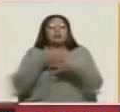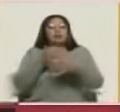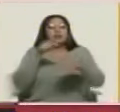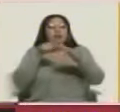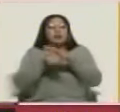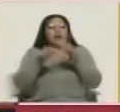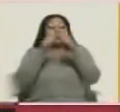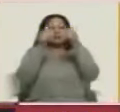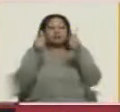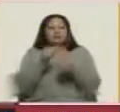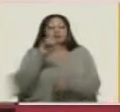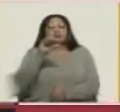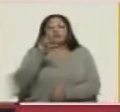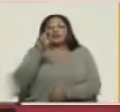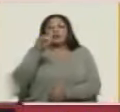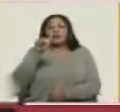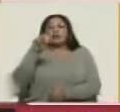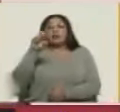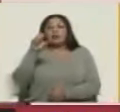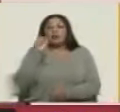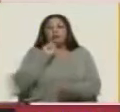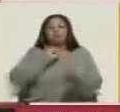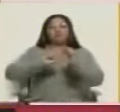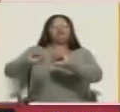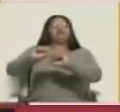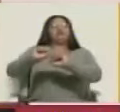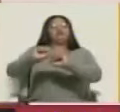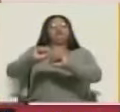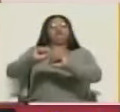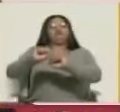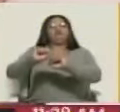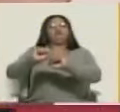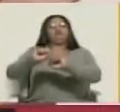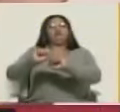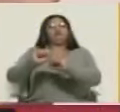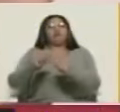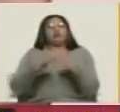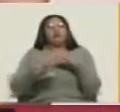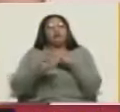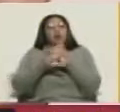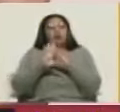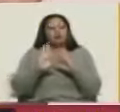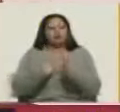del CNE, el sistema lo va a rechazar de manera automática.